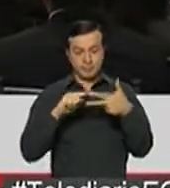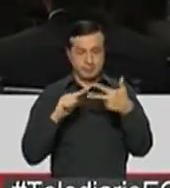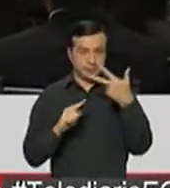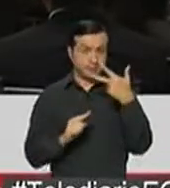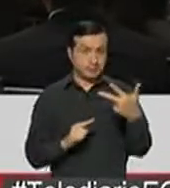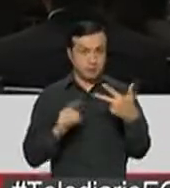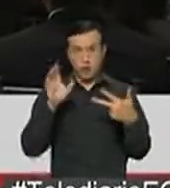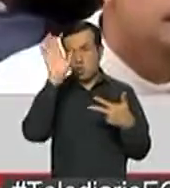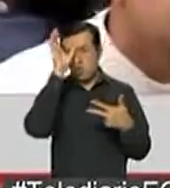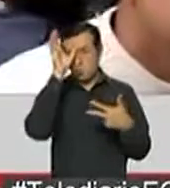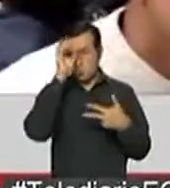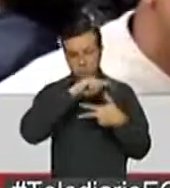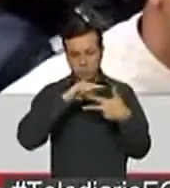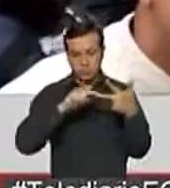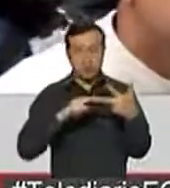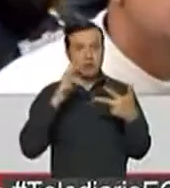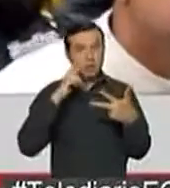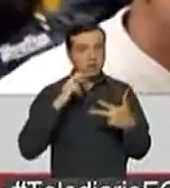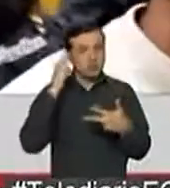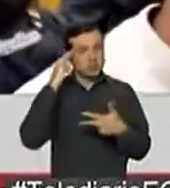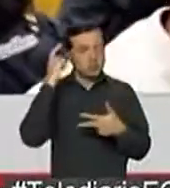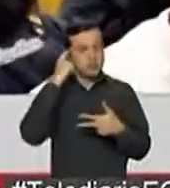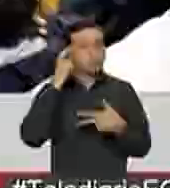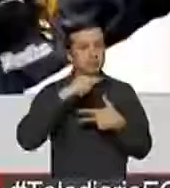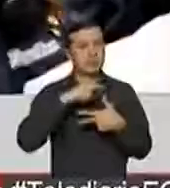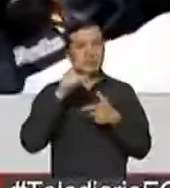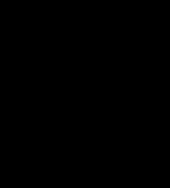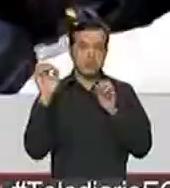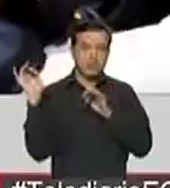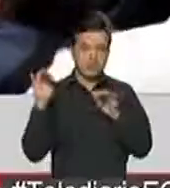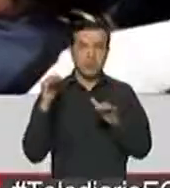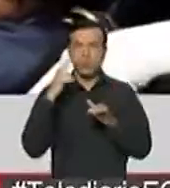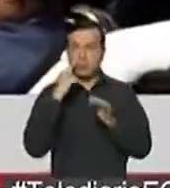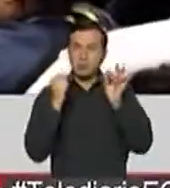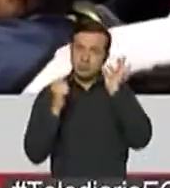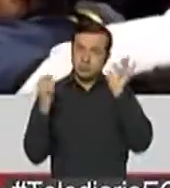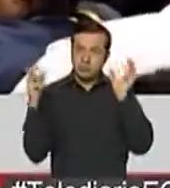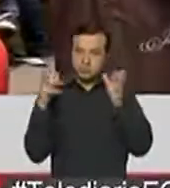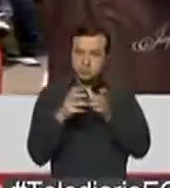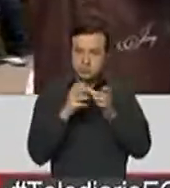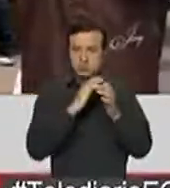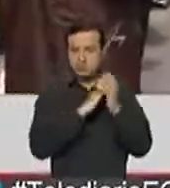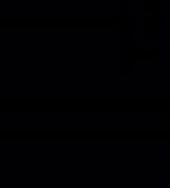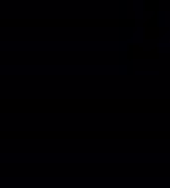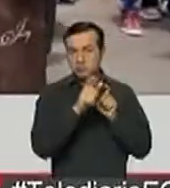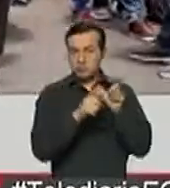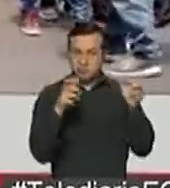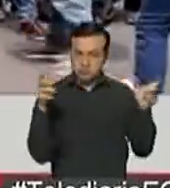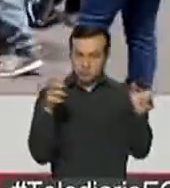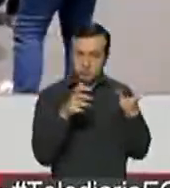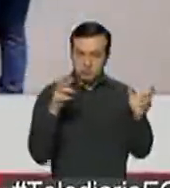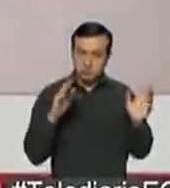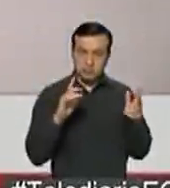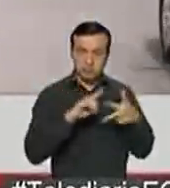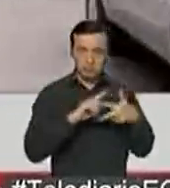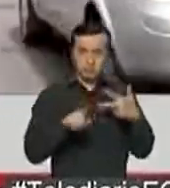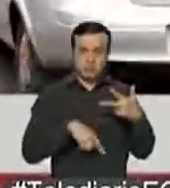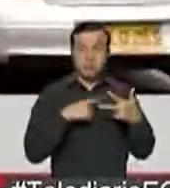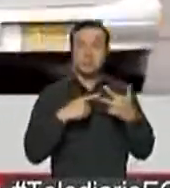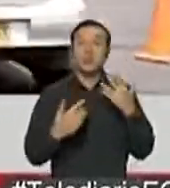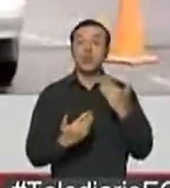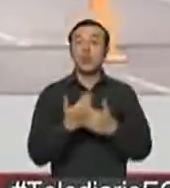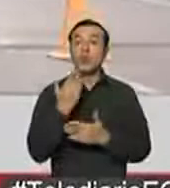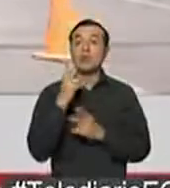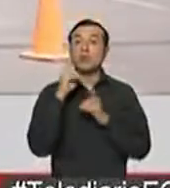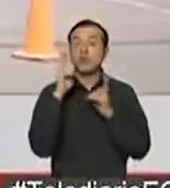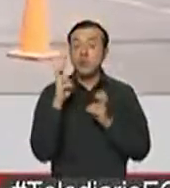este encuentro mundial: reflexionar sobre flujos mixtos, sobre migración, refugio y desplazamientos, promover una nueva narrativa